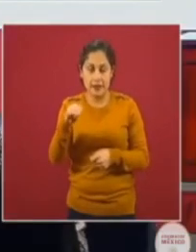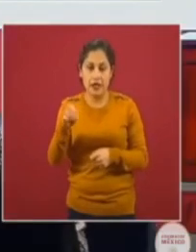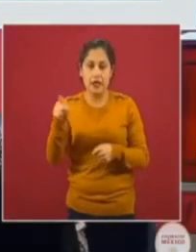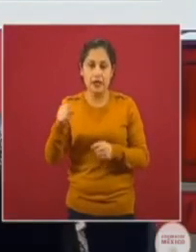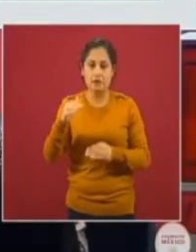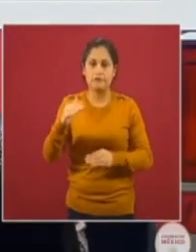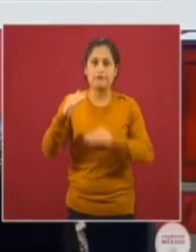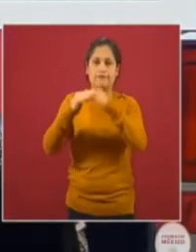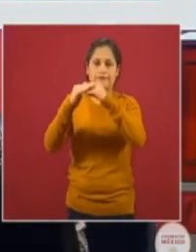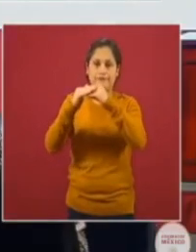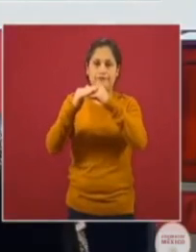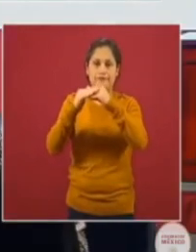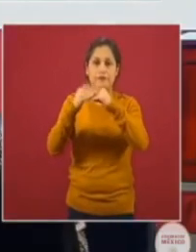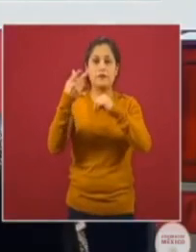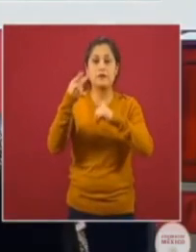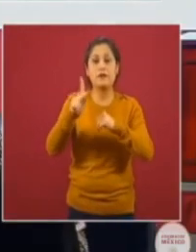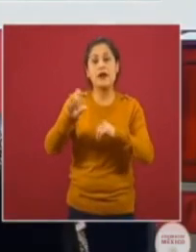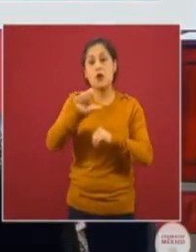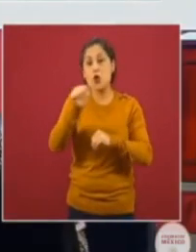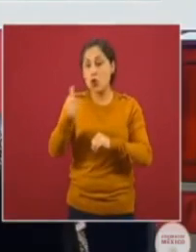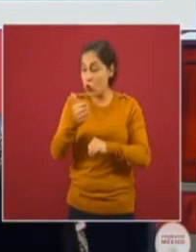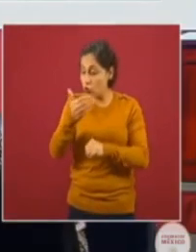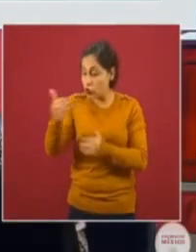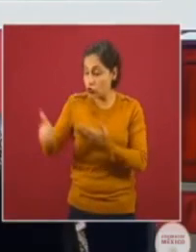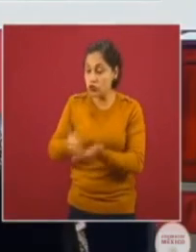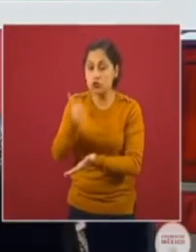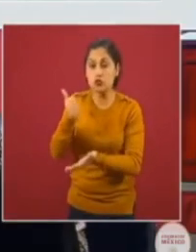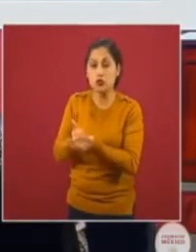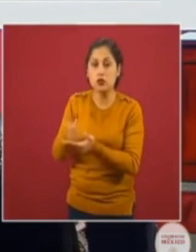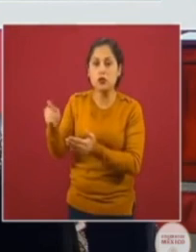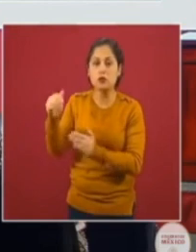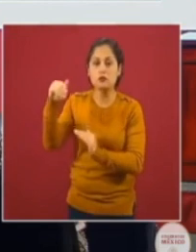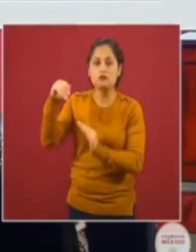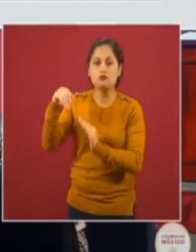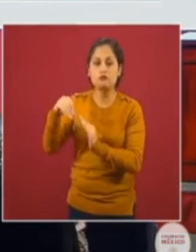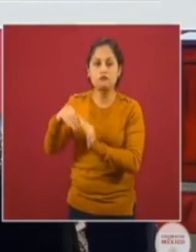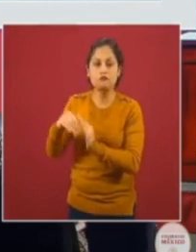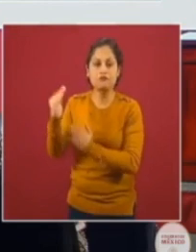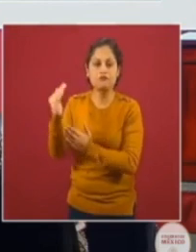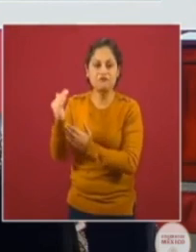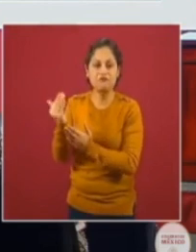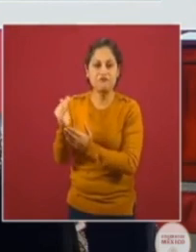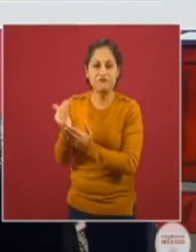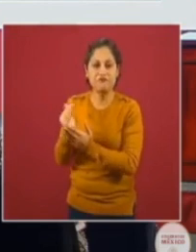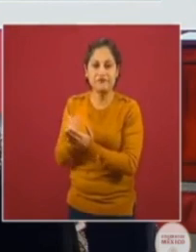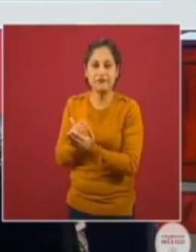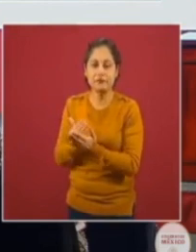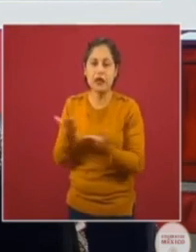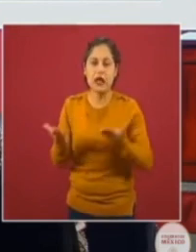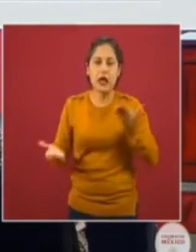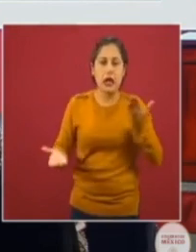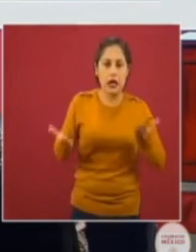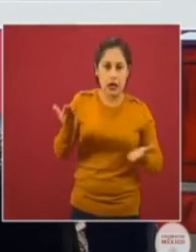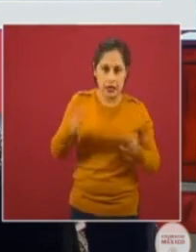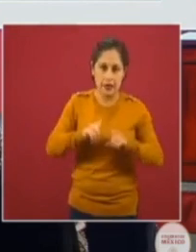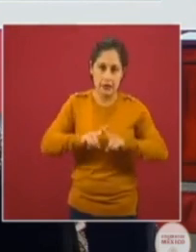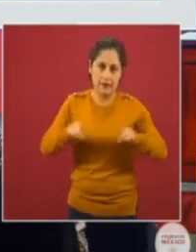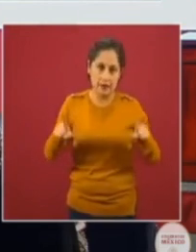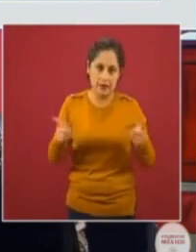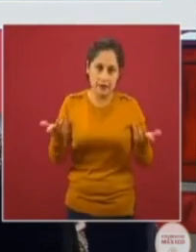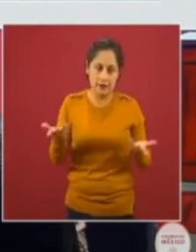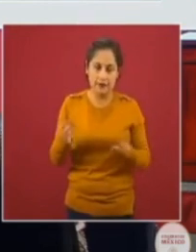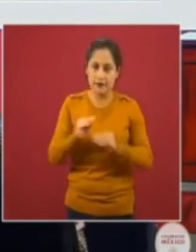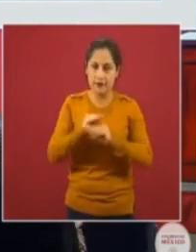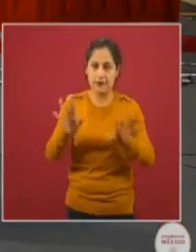otras que ya están en descenso muy claramente reconocible. Entonces, eso quería presentar. Aquí está precisamente